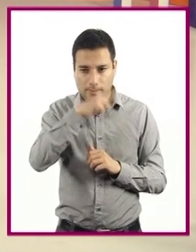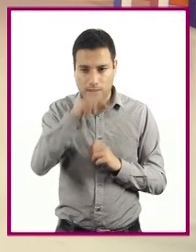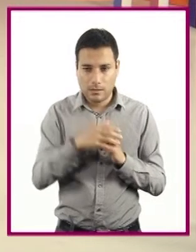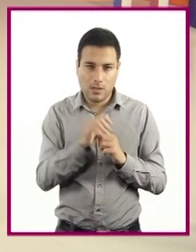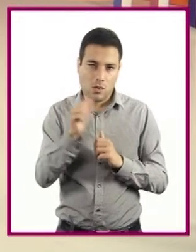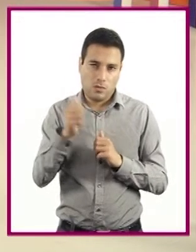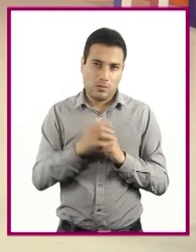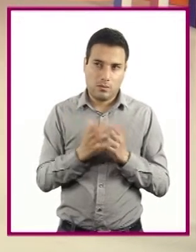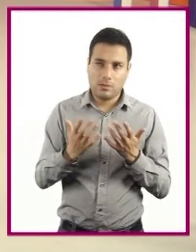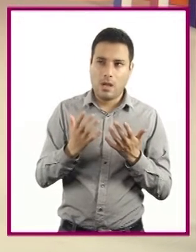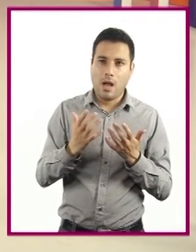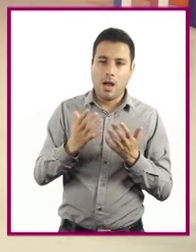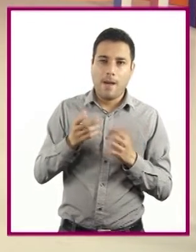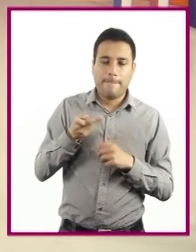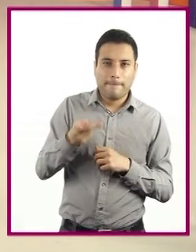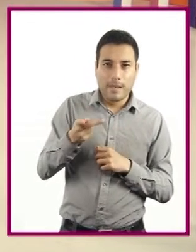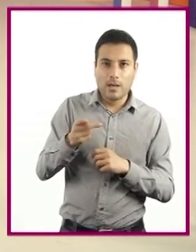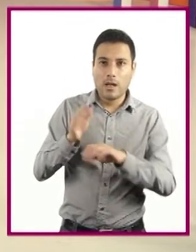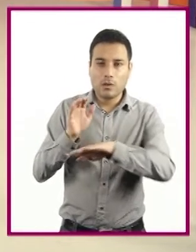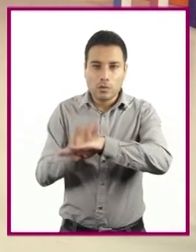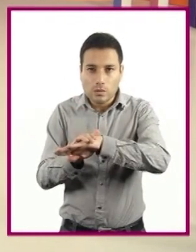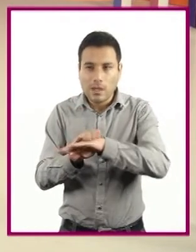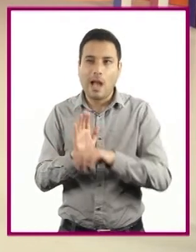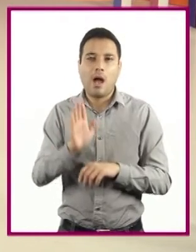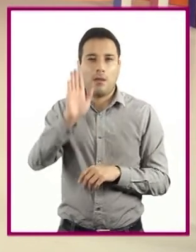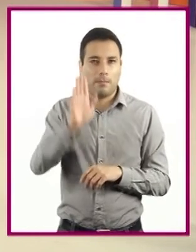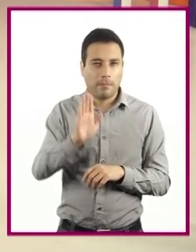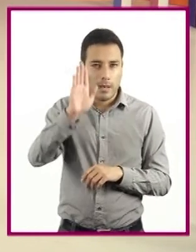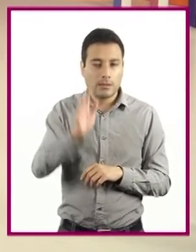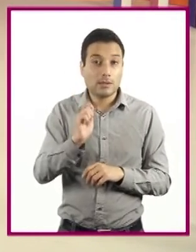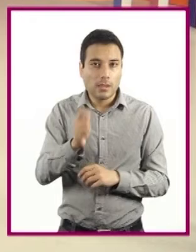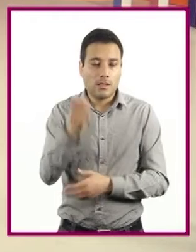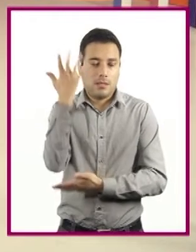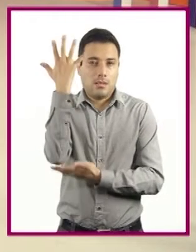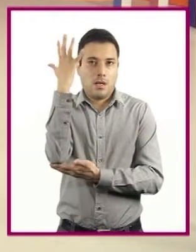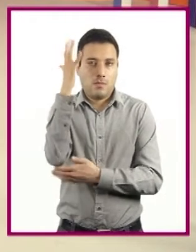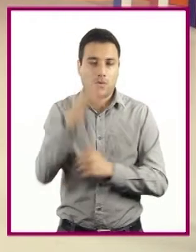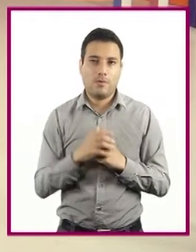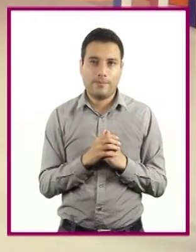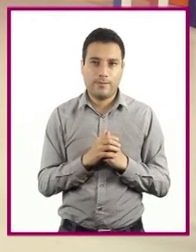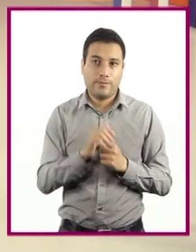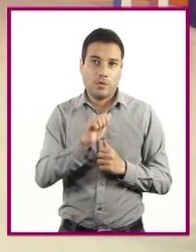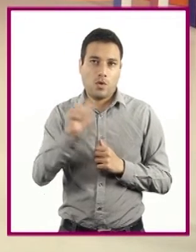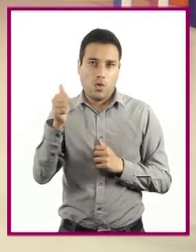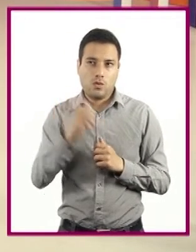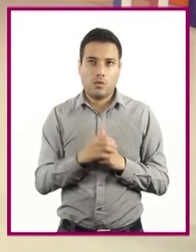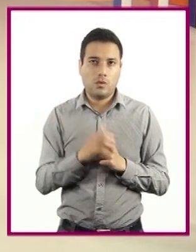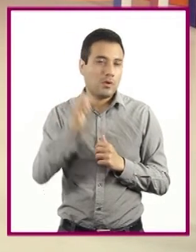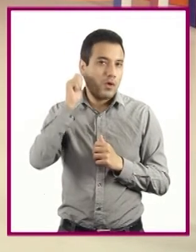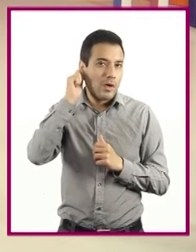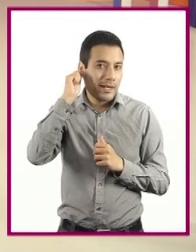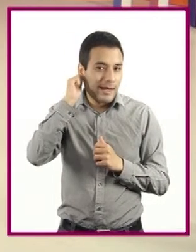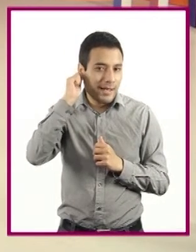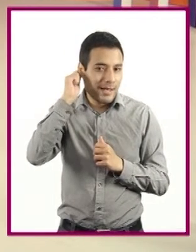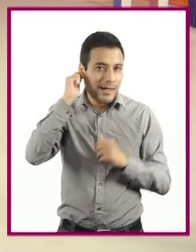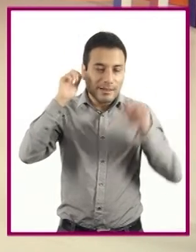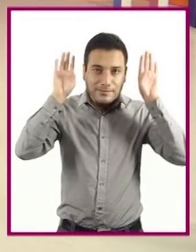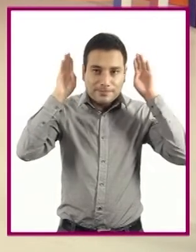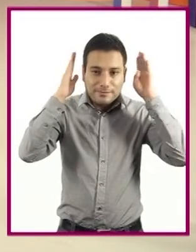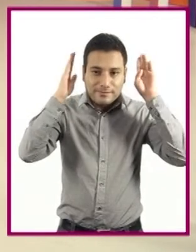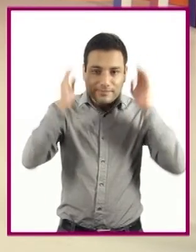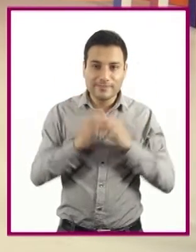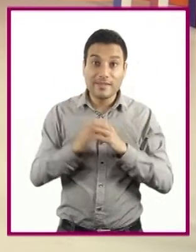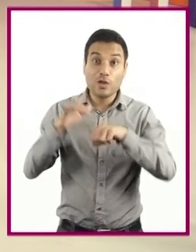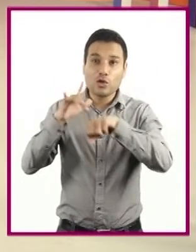Otro tocaba su pierna y decía que el elefante es el tronco de un árbol. El que tocaba la oreja lo comparaba con